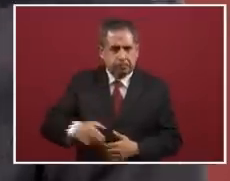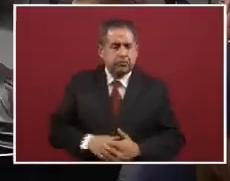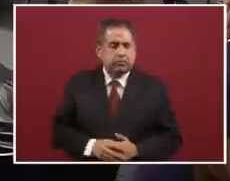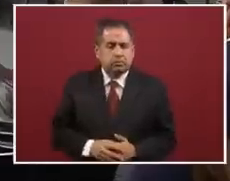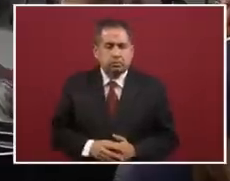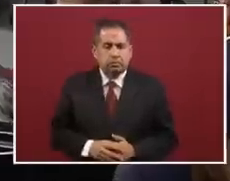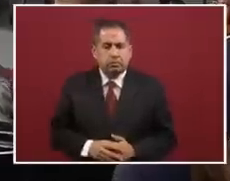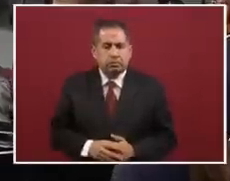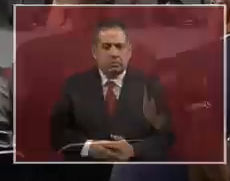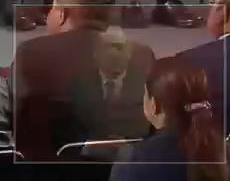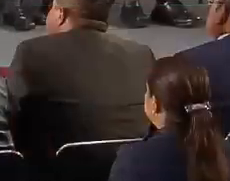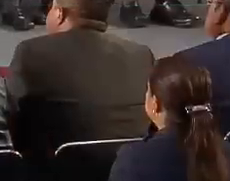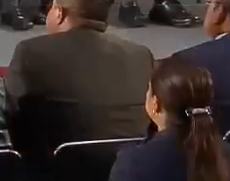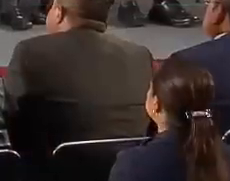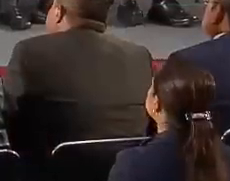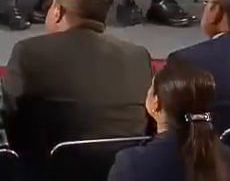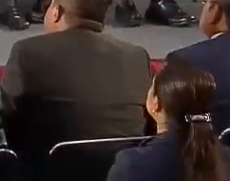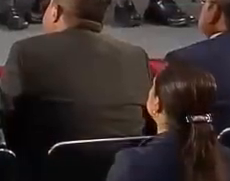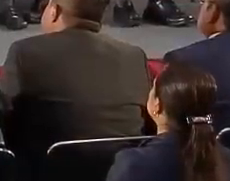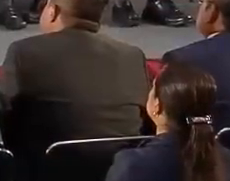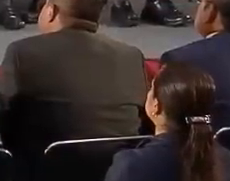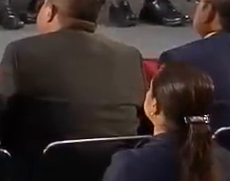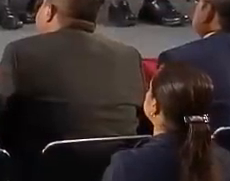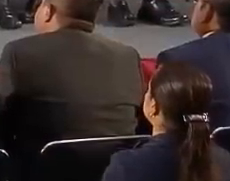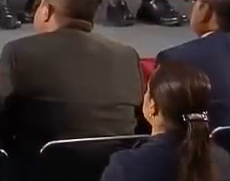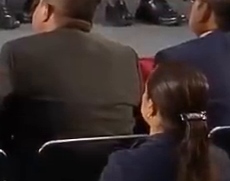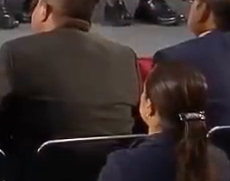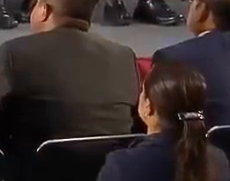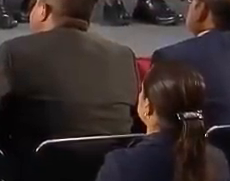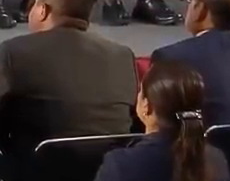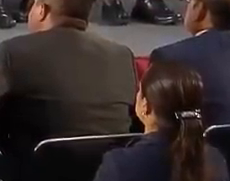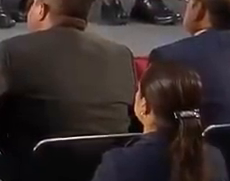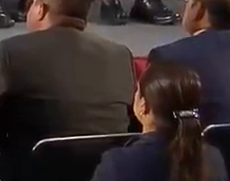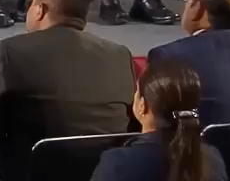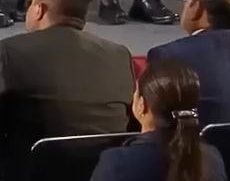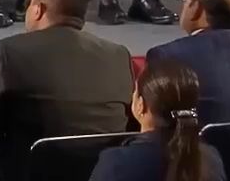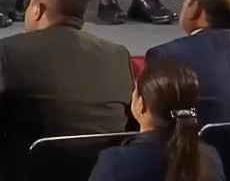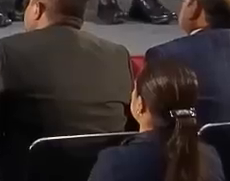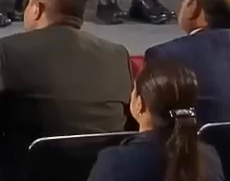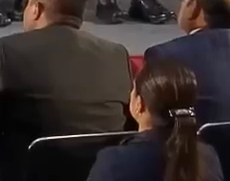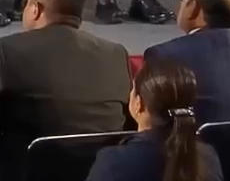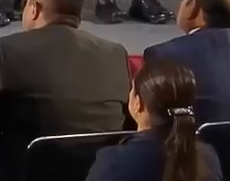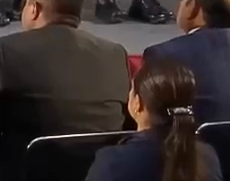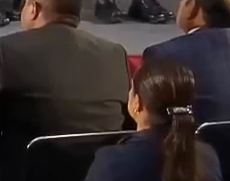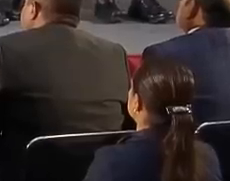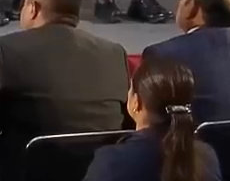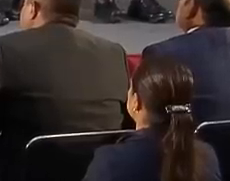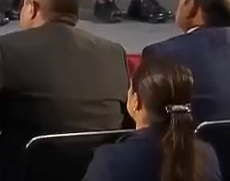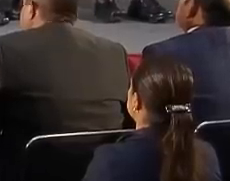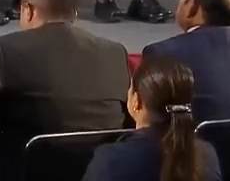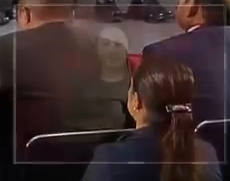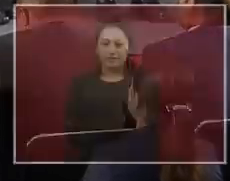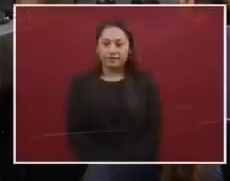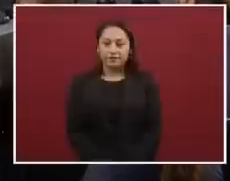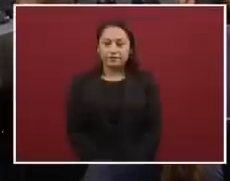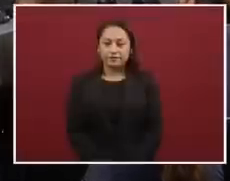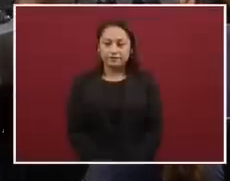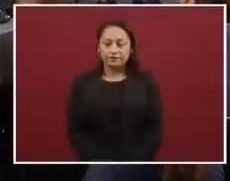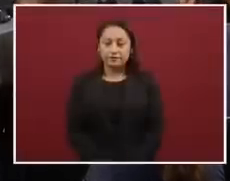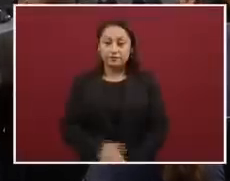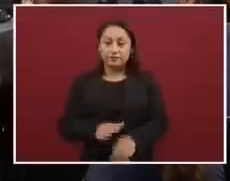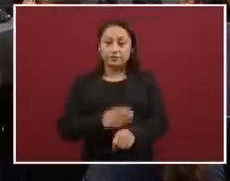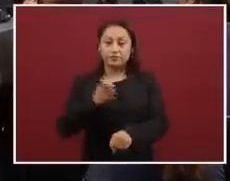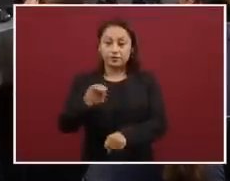Ninguna autoridad, ni el presidente de la República. Si por eso queremos y me urge